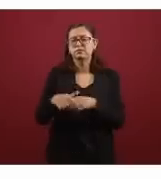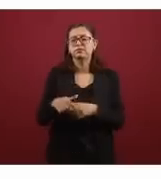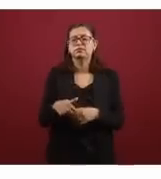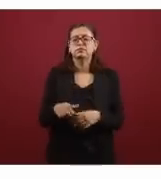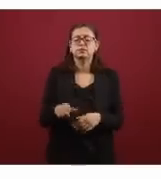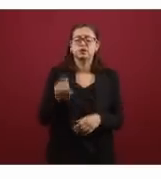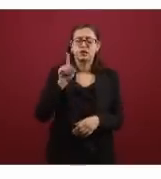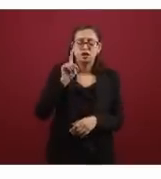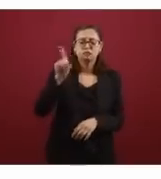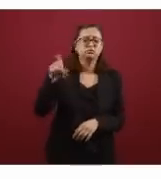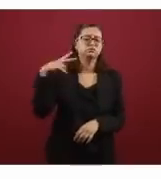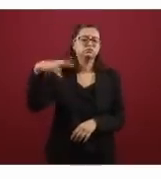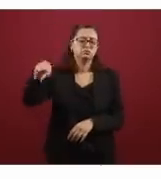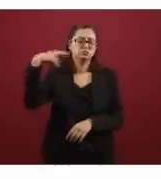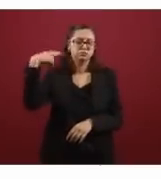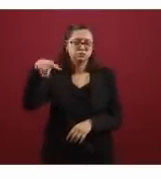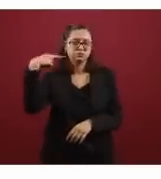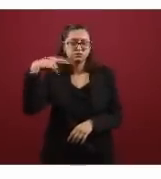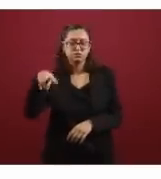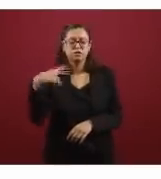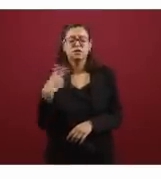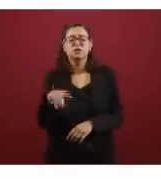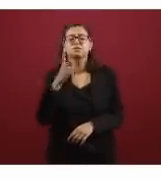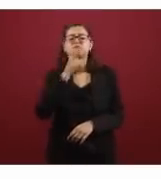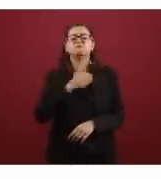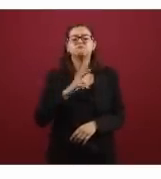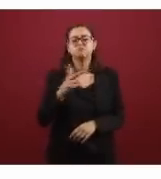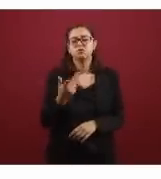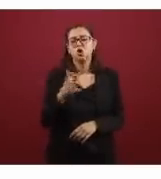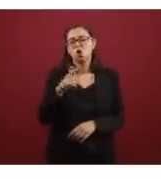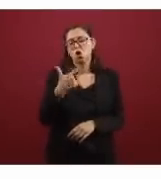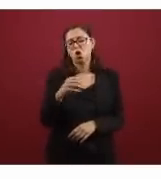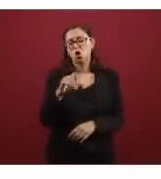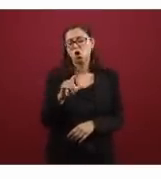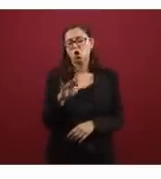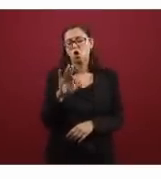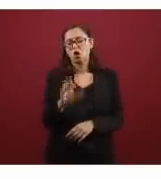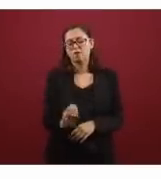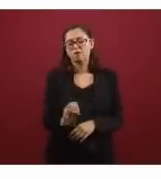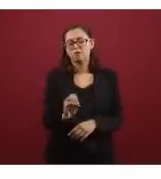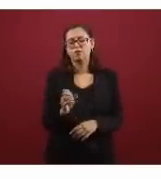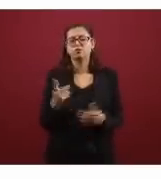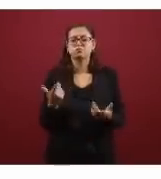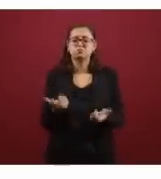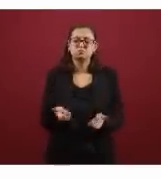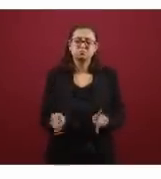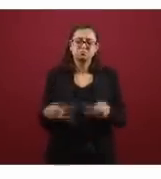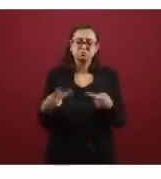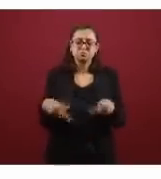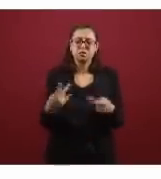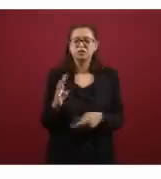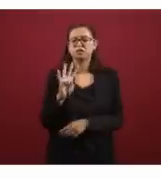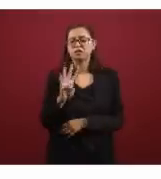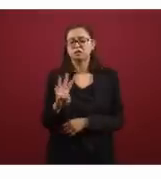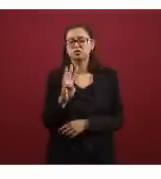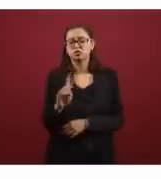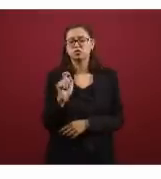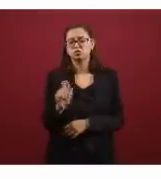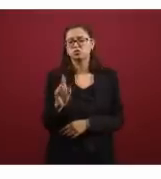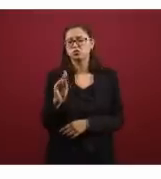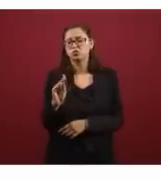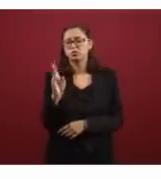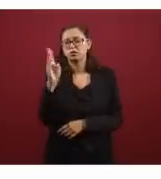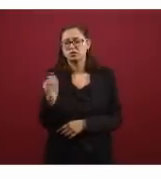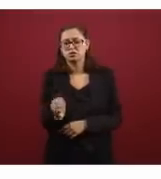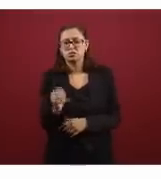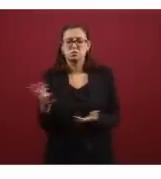en Coatzacoalcos, Veracruz, Autoservicios Petroleros Comerciales del Golfo, con un precio al público de 18.99 por litro y un margen